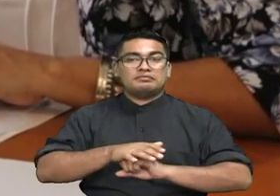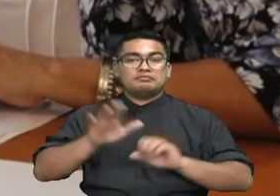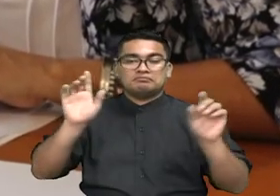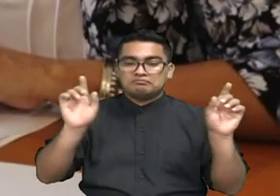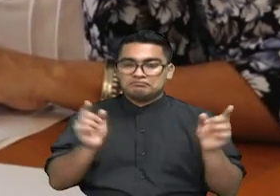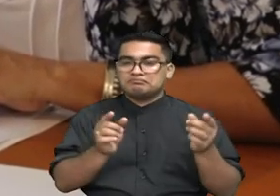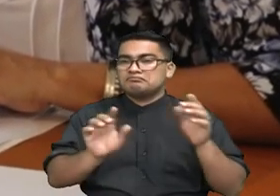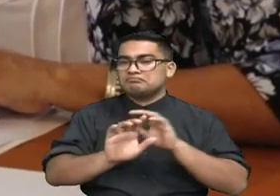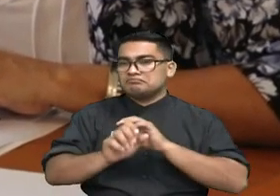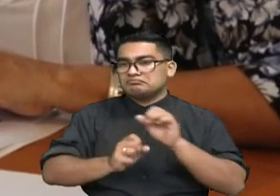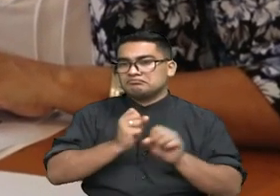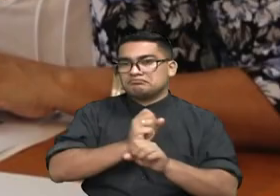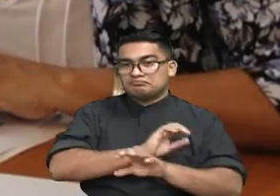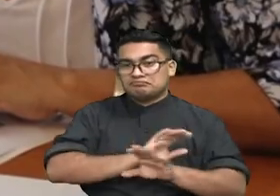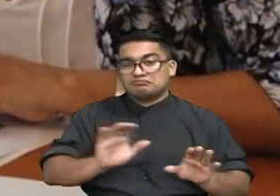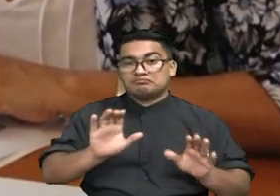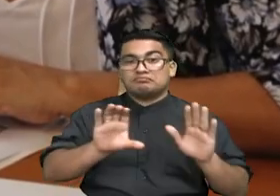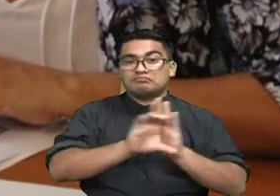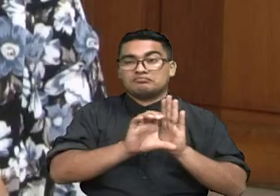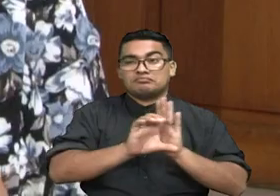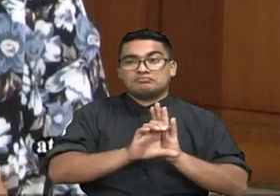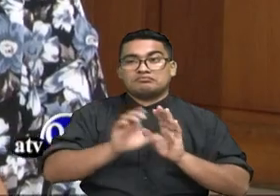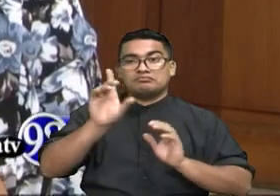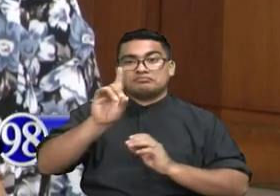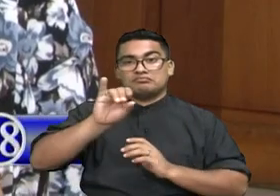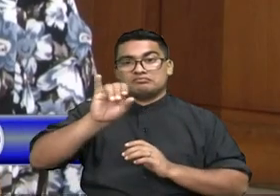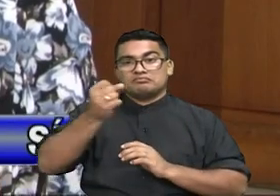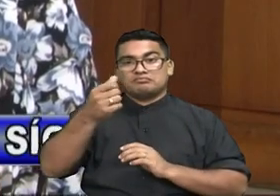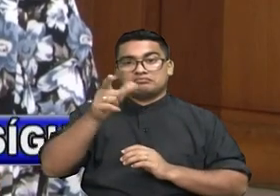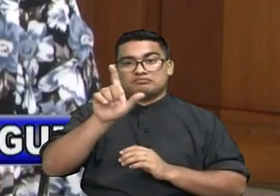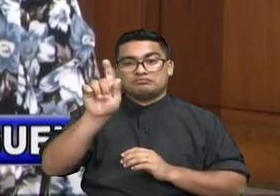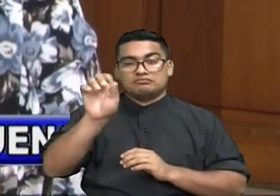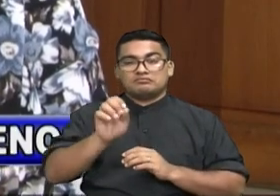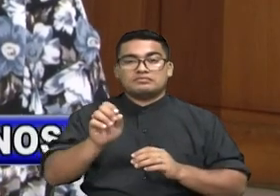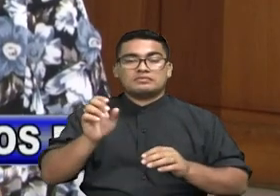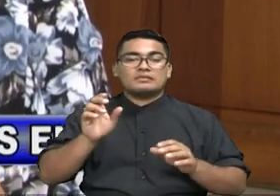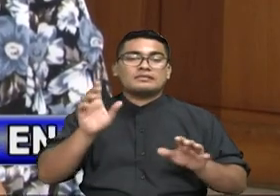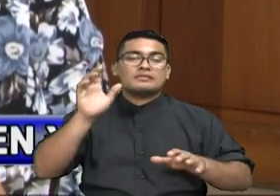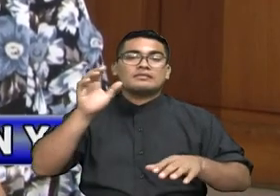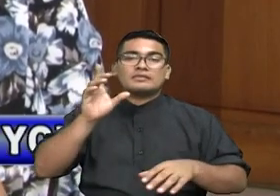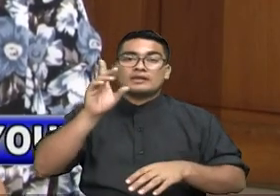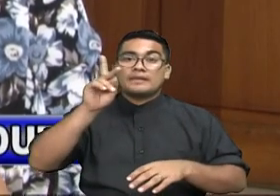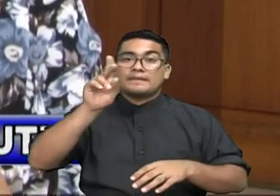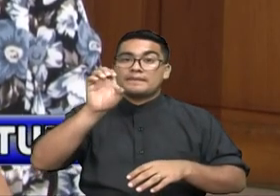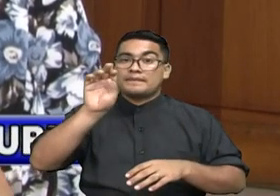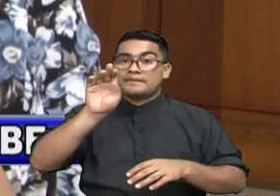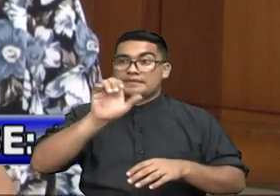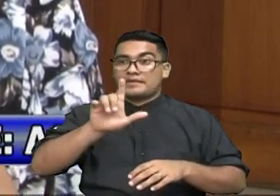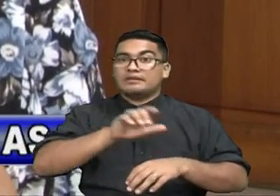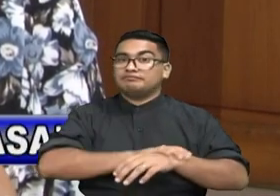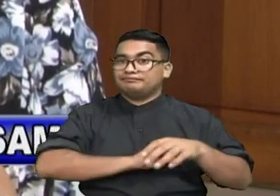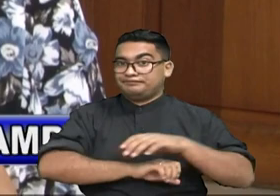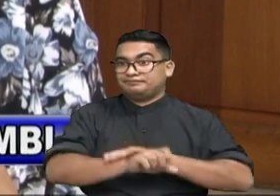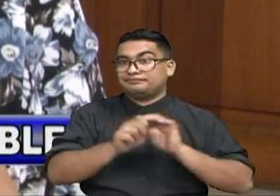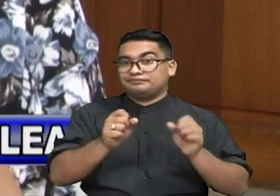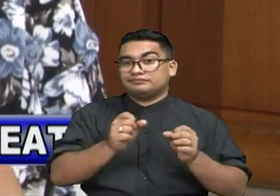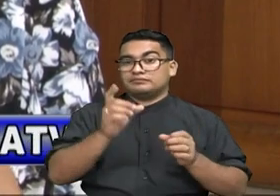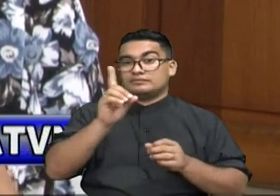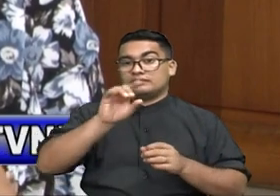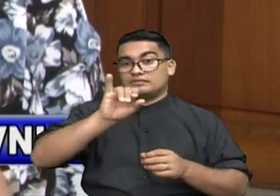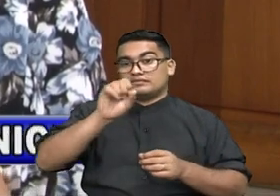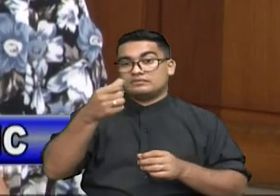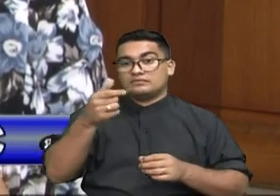este año el digesto en materia constitucional. El digesto penal quedó avanzado en su segunda fase, ya está casi